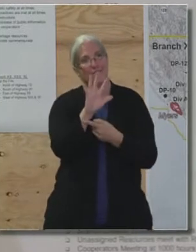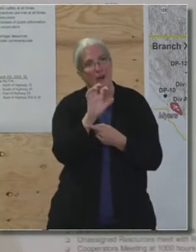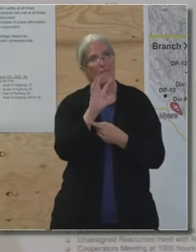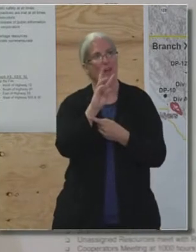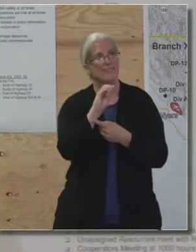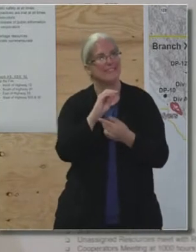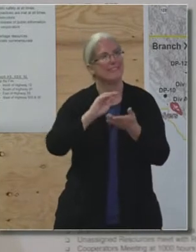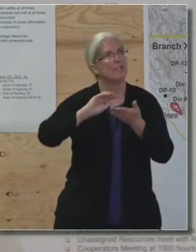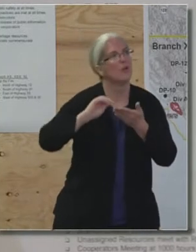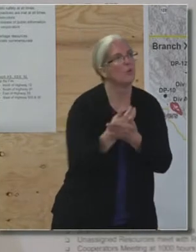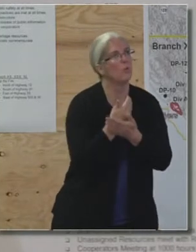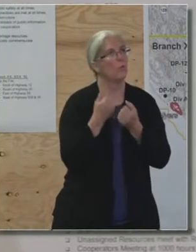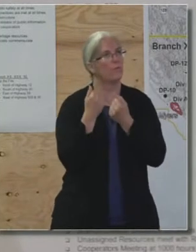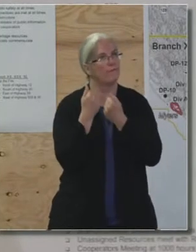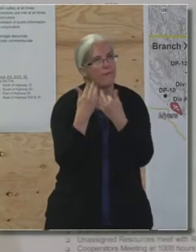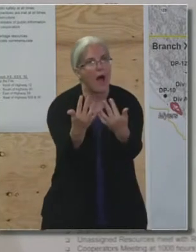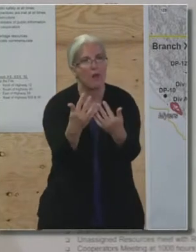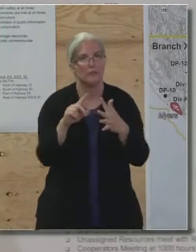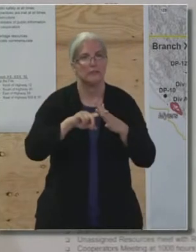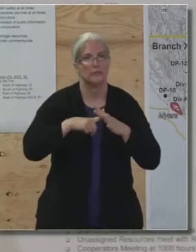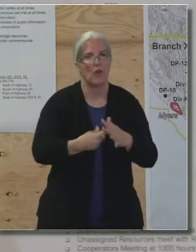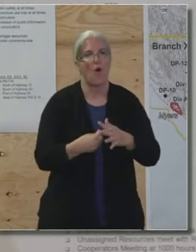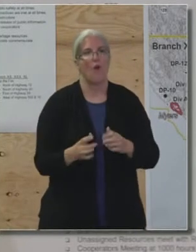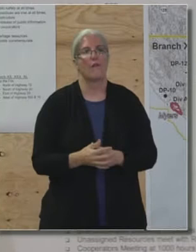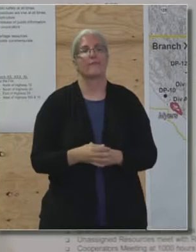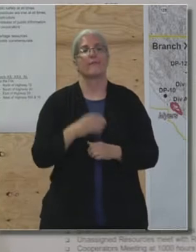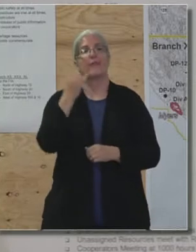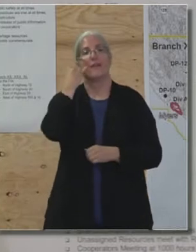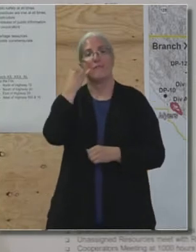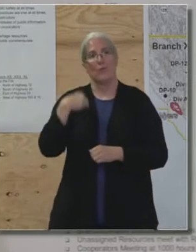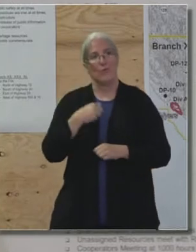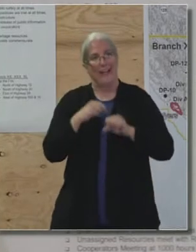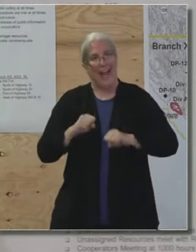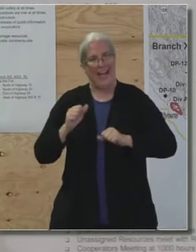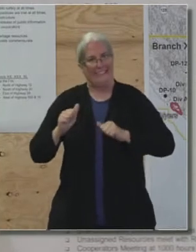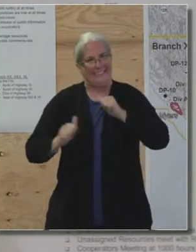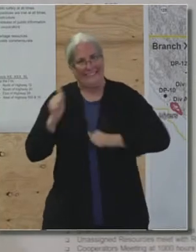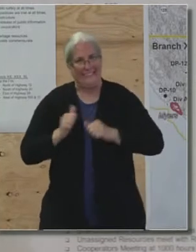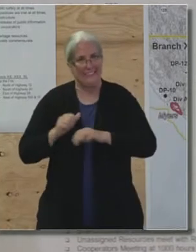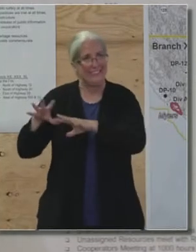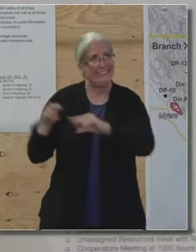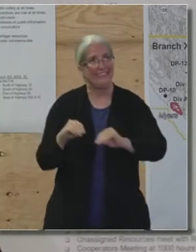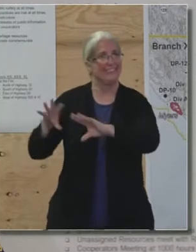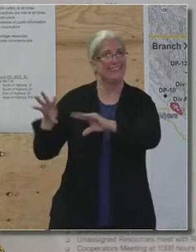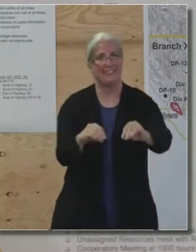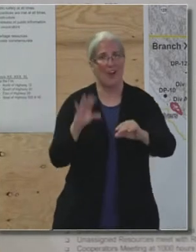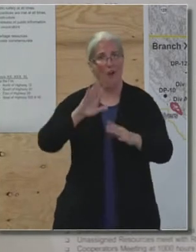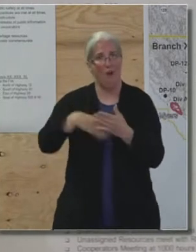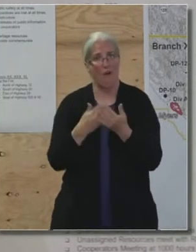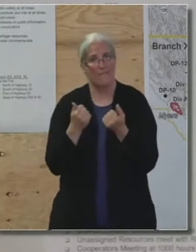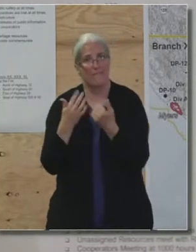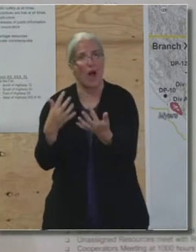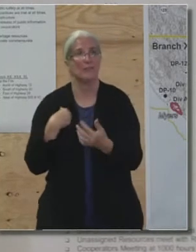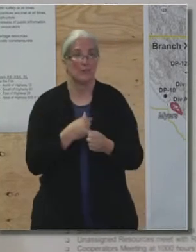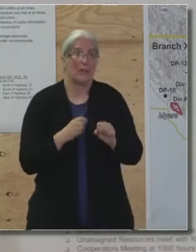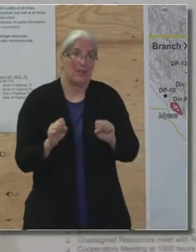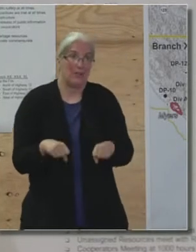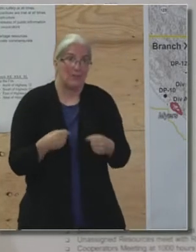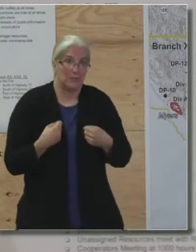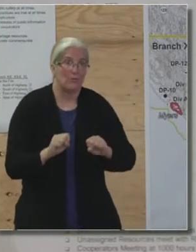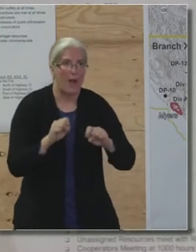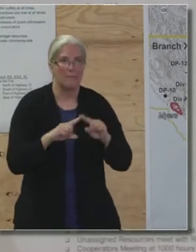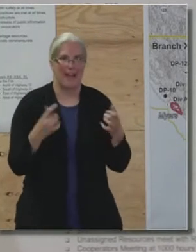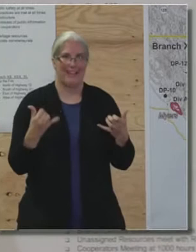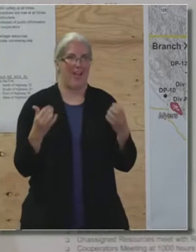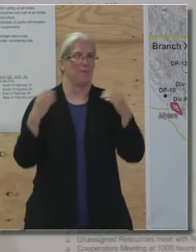podían haber sido contenido gracias al trabajo de bomberos ambos incendios han calcinado más